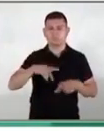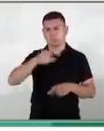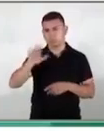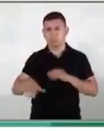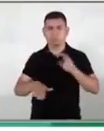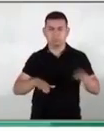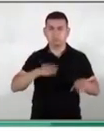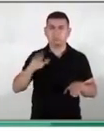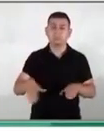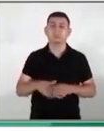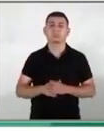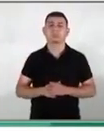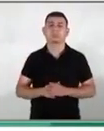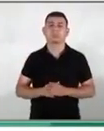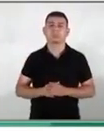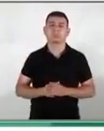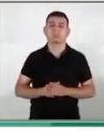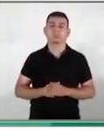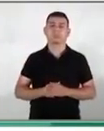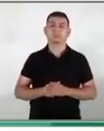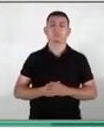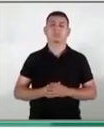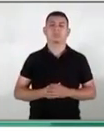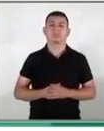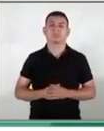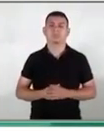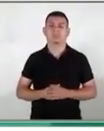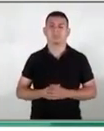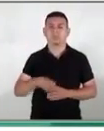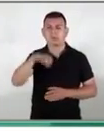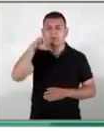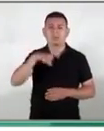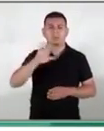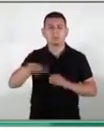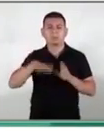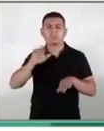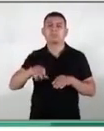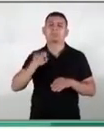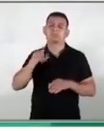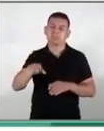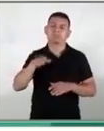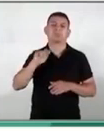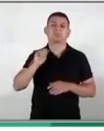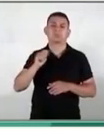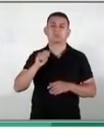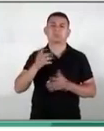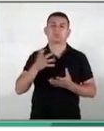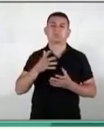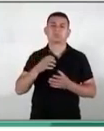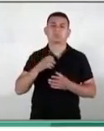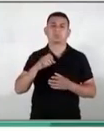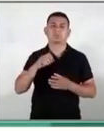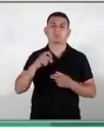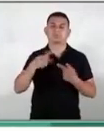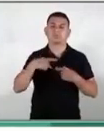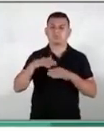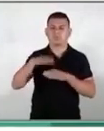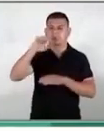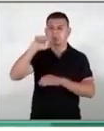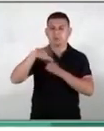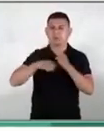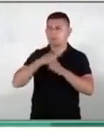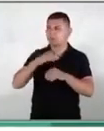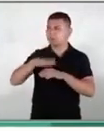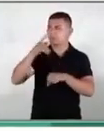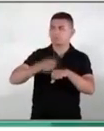defunciones, tenemos que el grupo de edad más afectado continúa siendo el de las personas mayores de